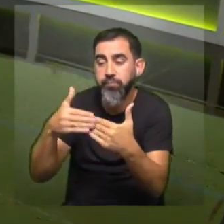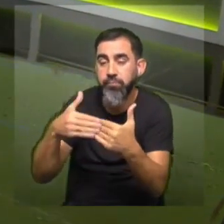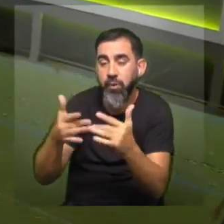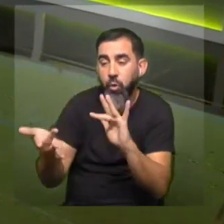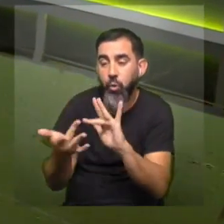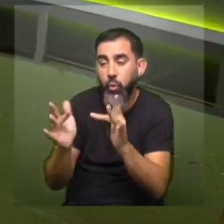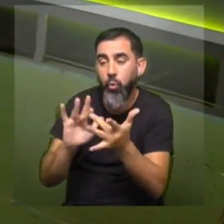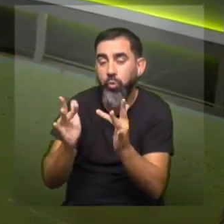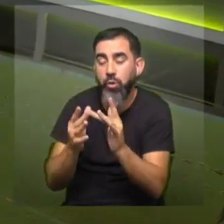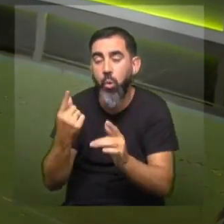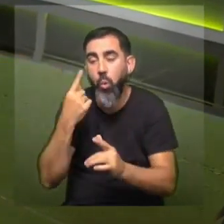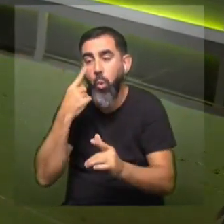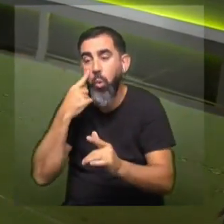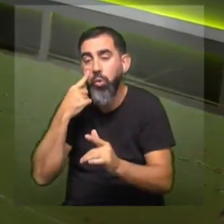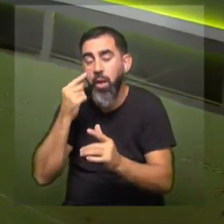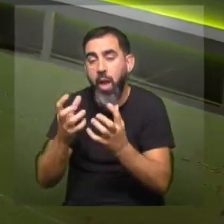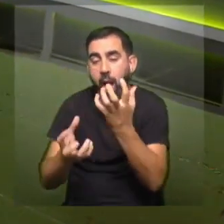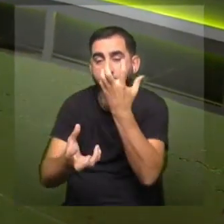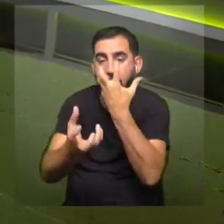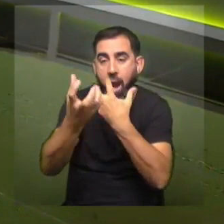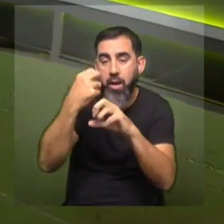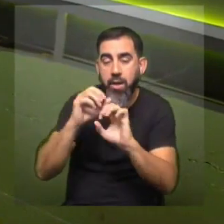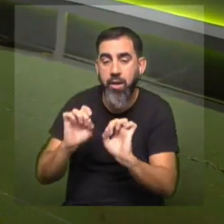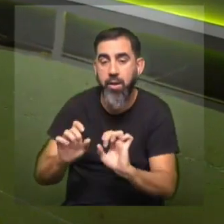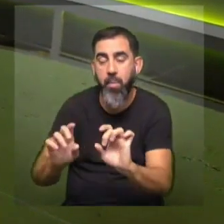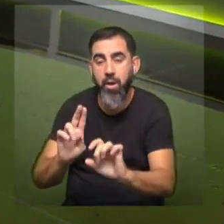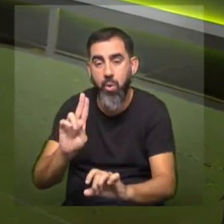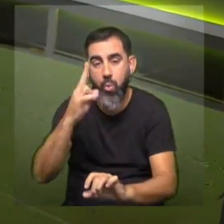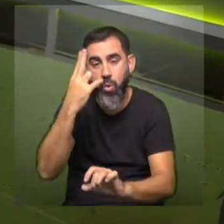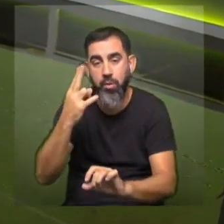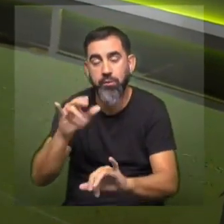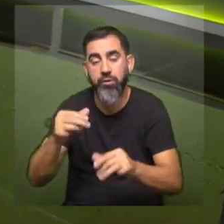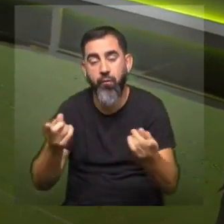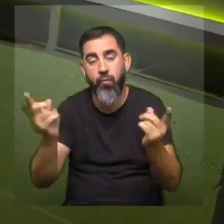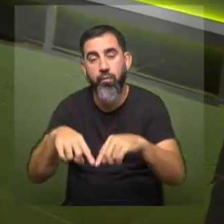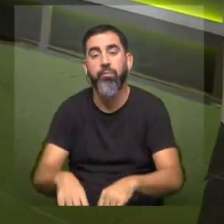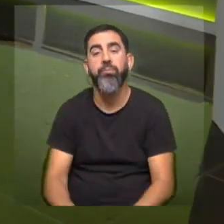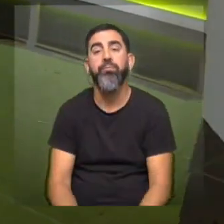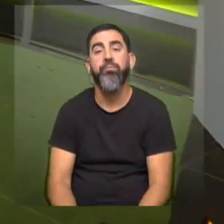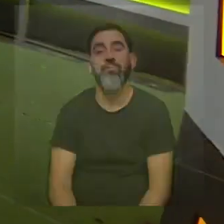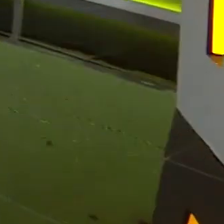de cerca a conocer la fauna autóctona de nuestro país. Volvemos con eso, no se vayan.